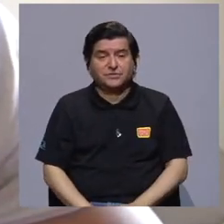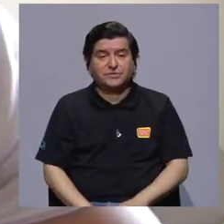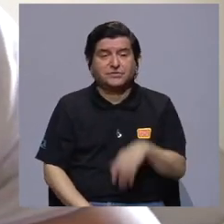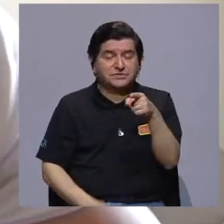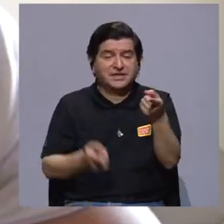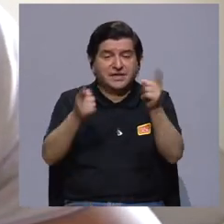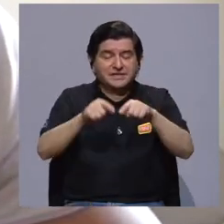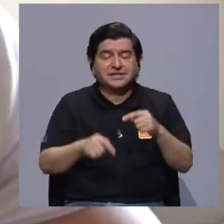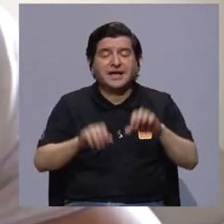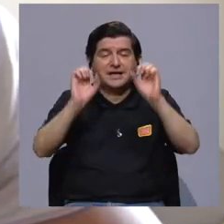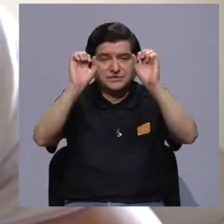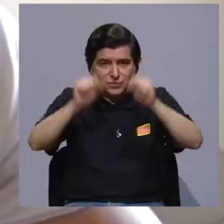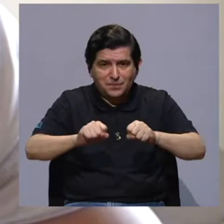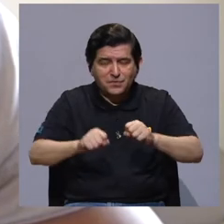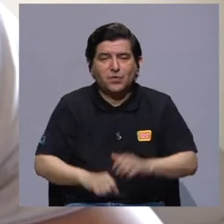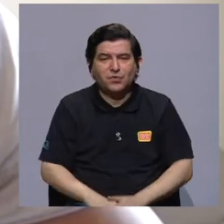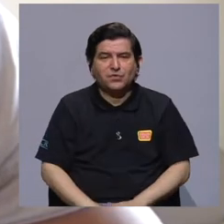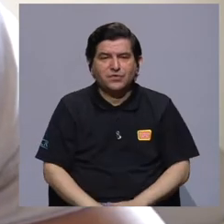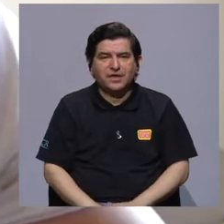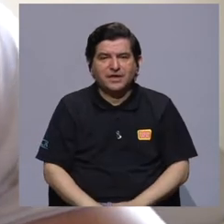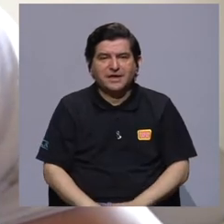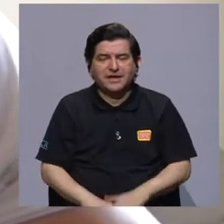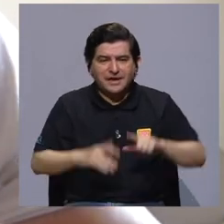el terciario que tenemos pueda por fin